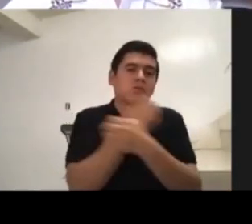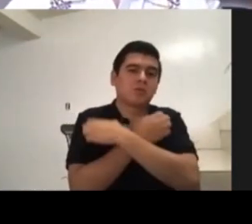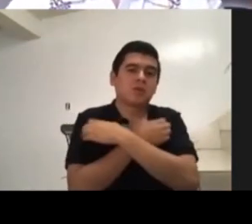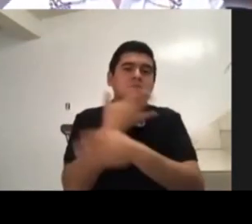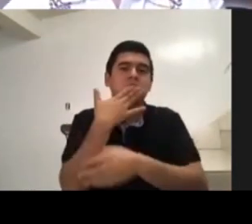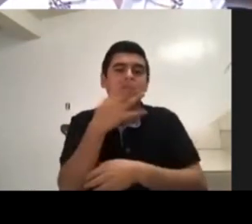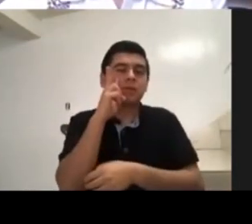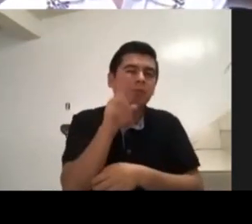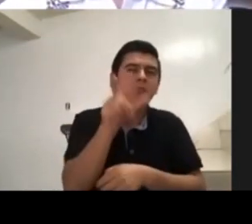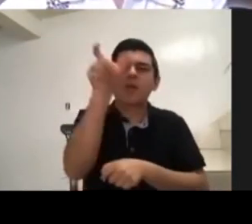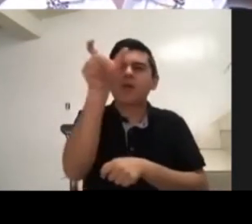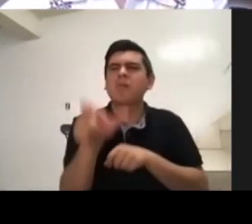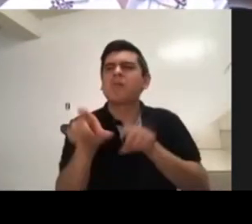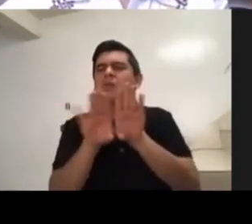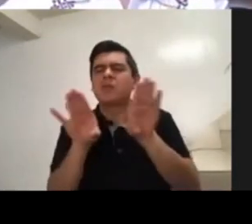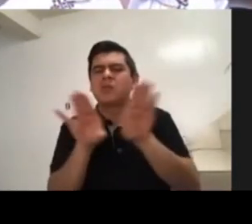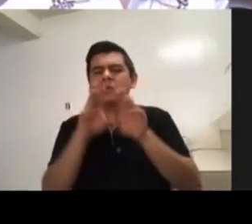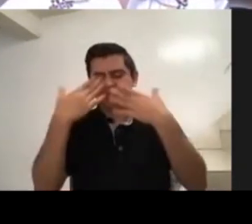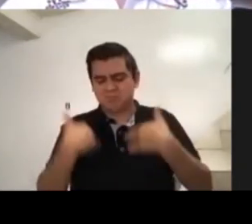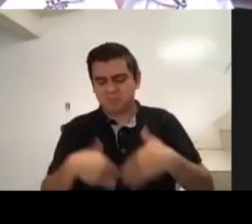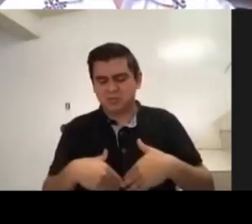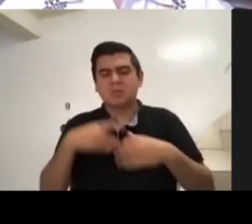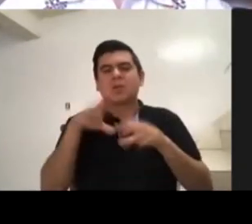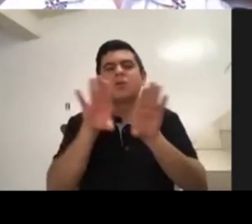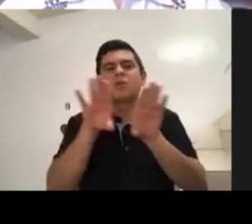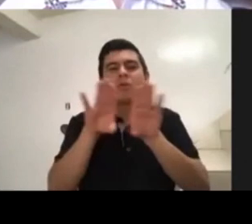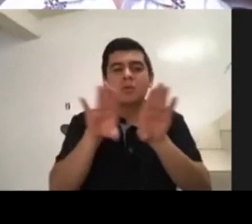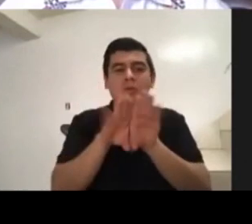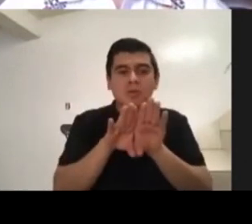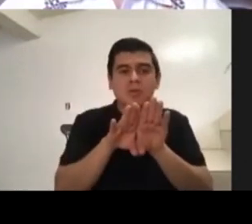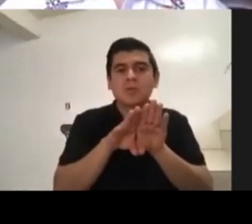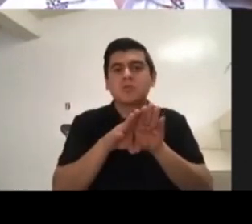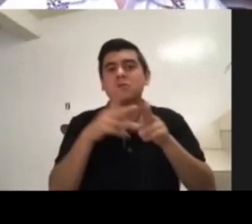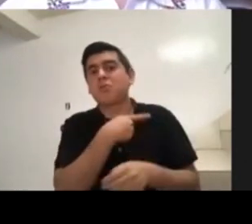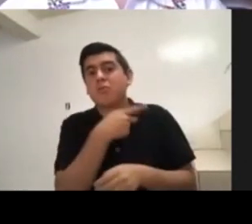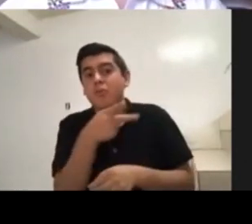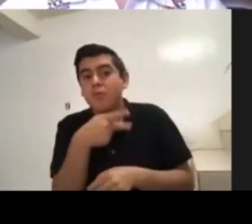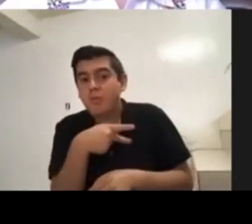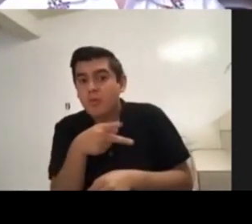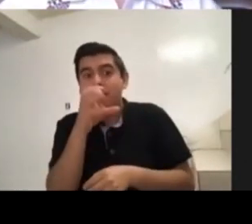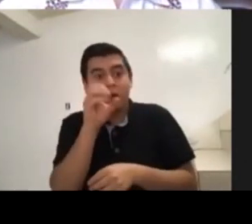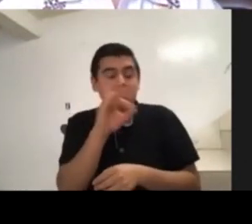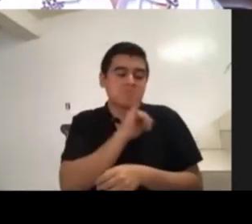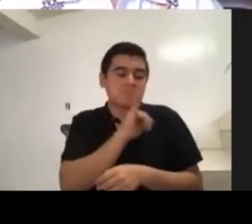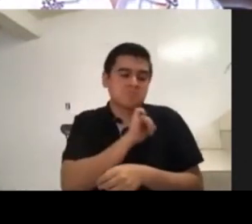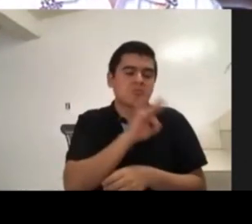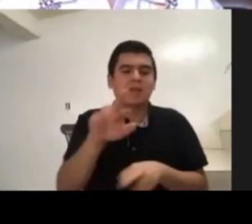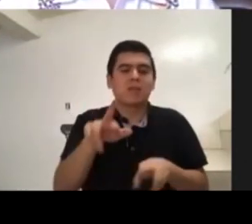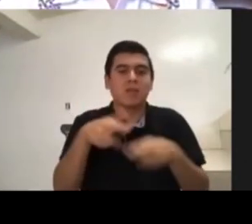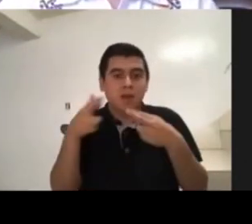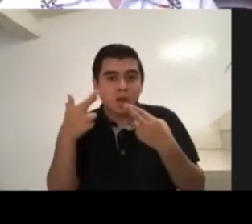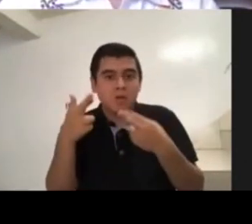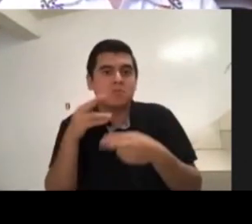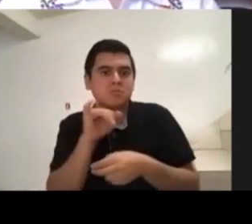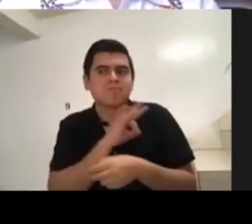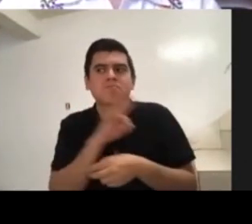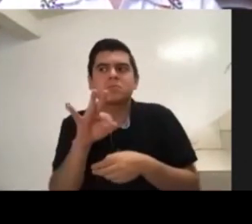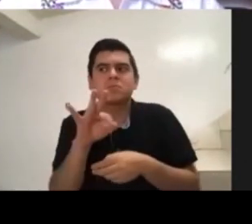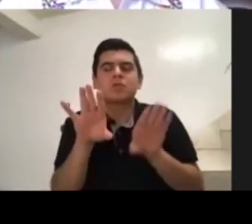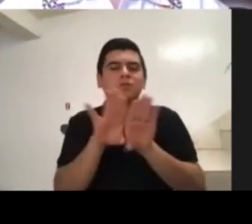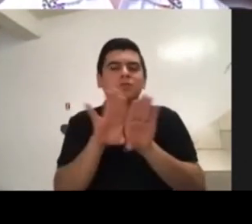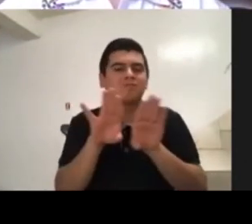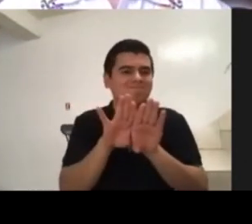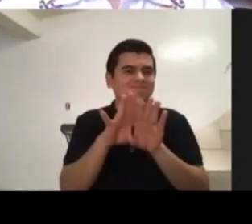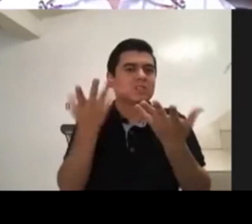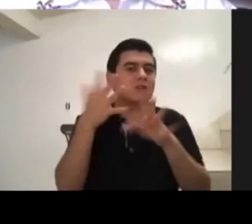vives, depende de tu pobreza. El que seas incluido y tengas